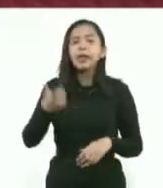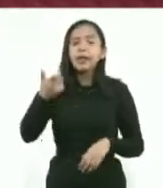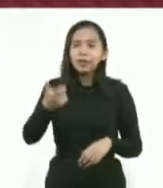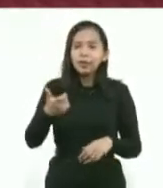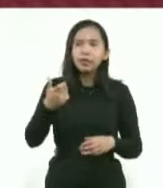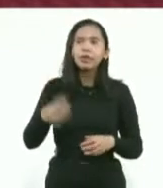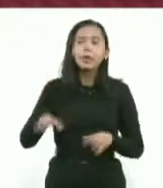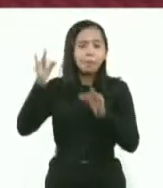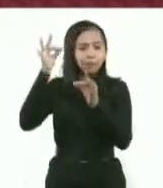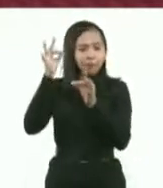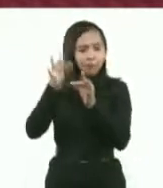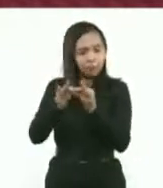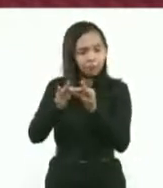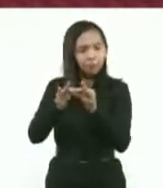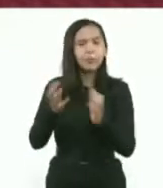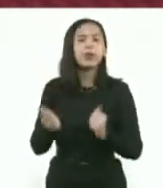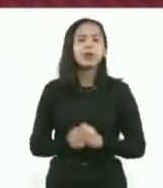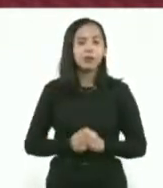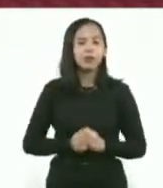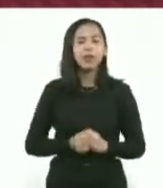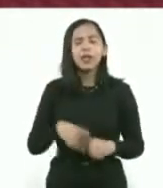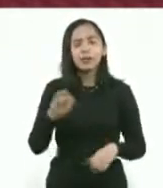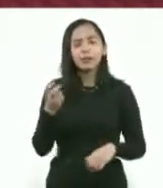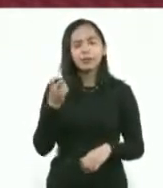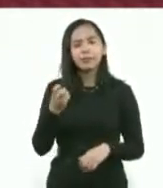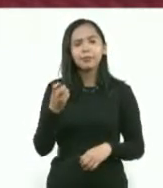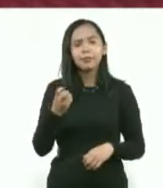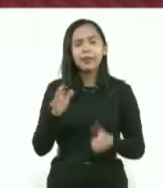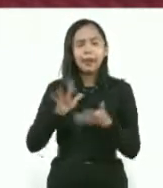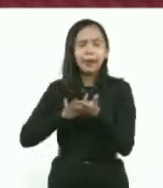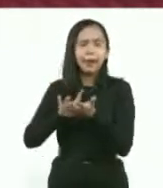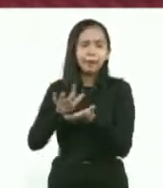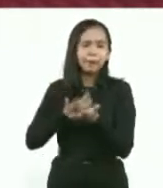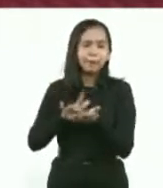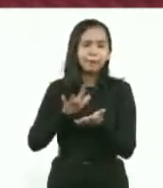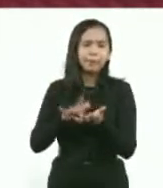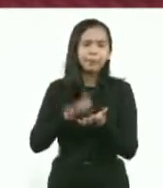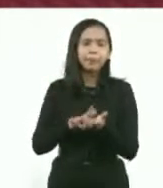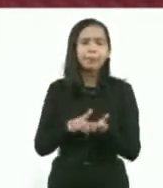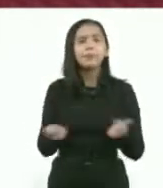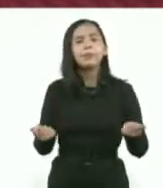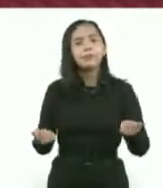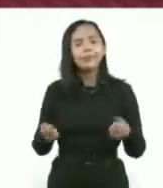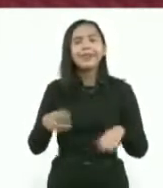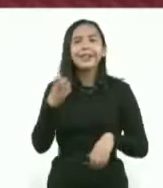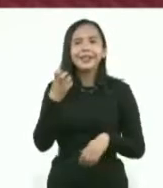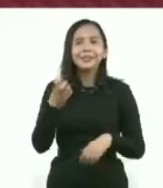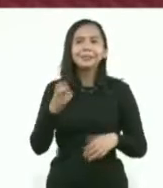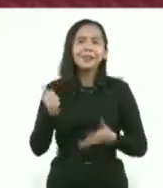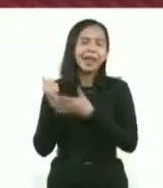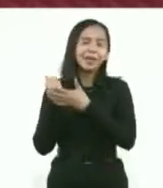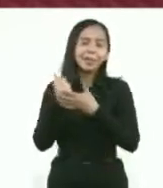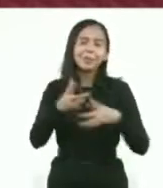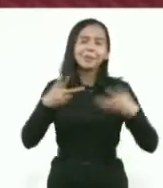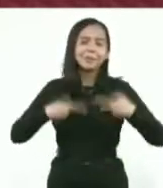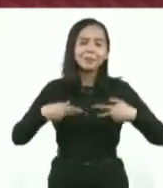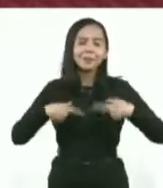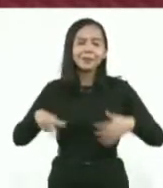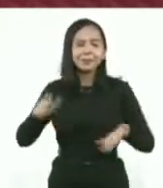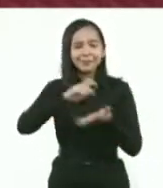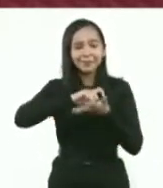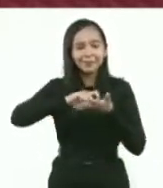exactos de ese momento y con ese apoyo lo podemos garantizar. Esto ha empoderado mucho a